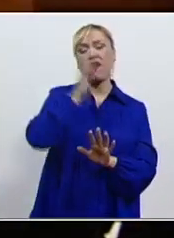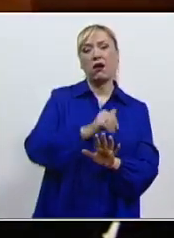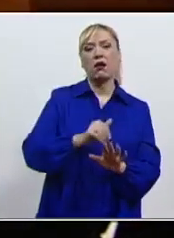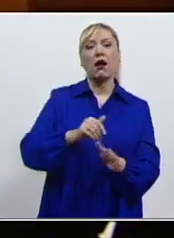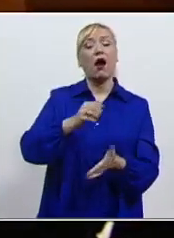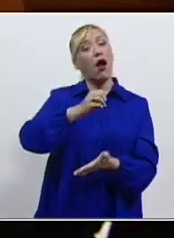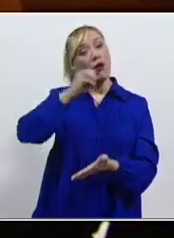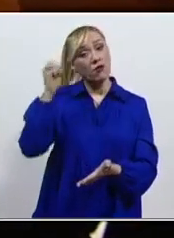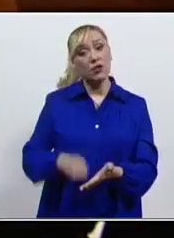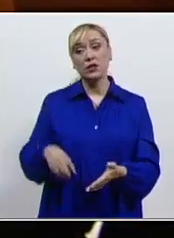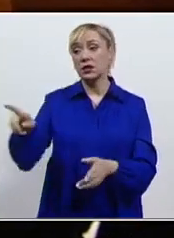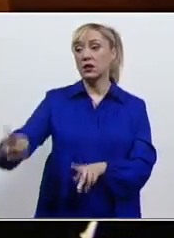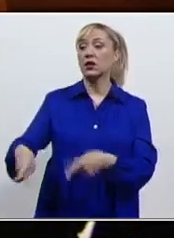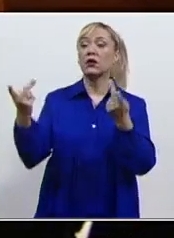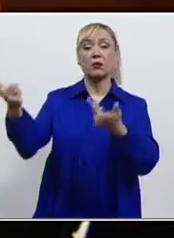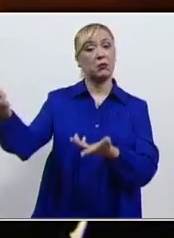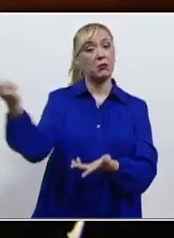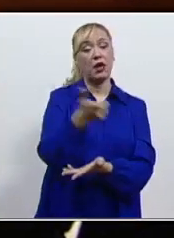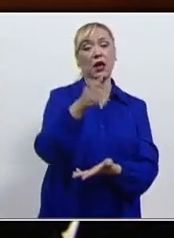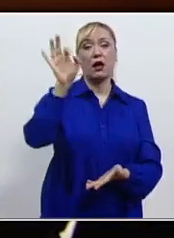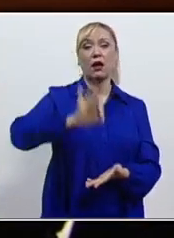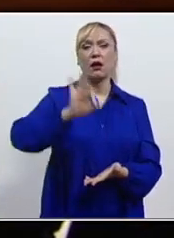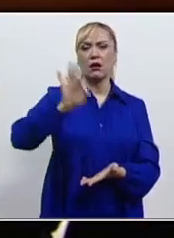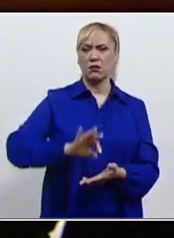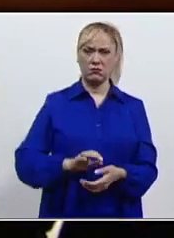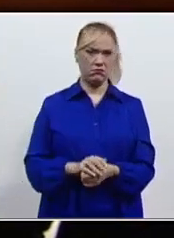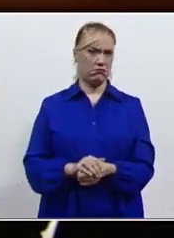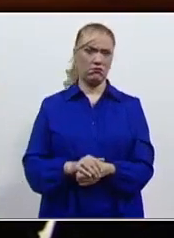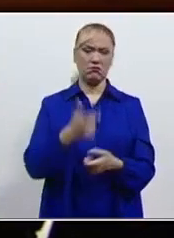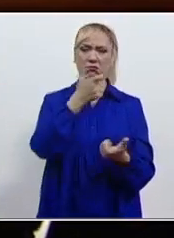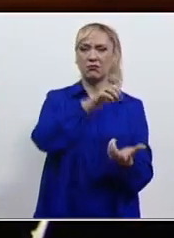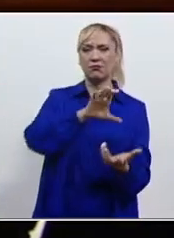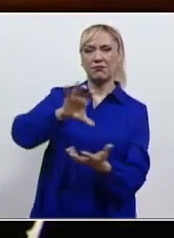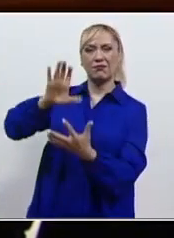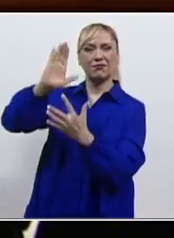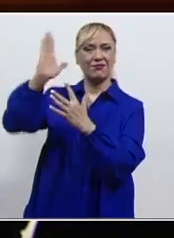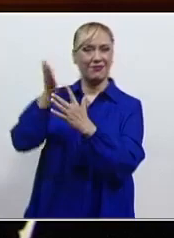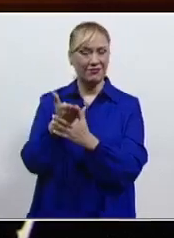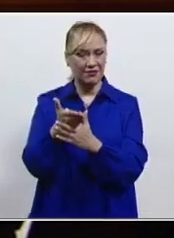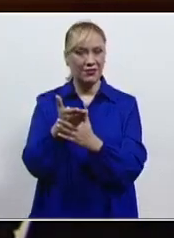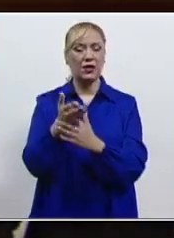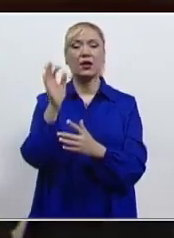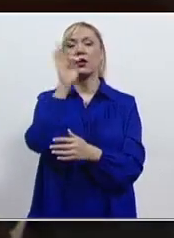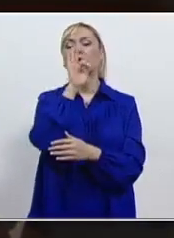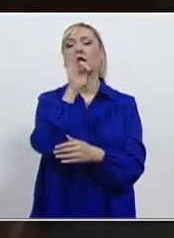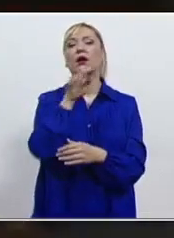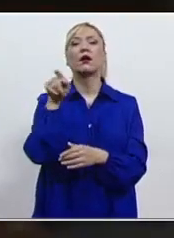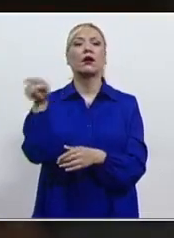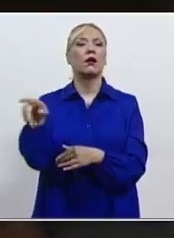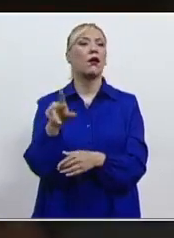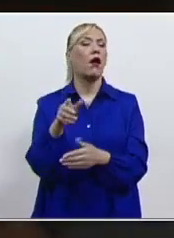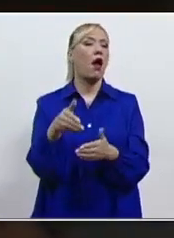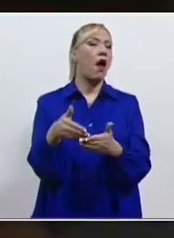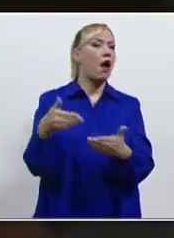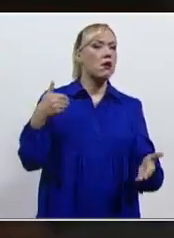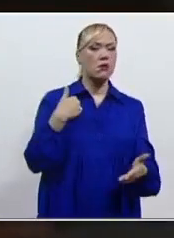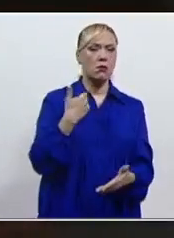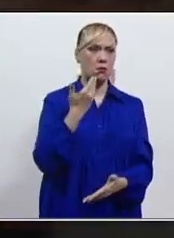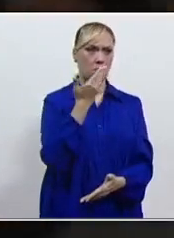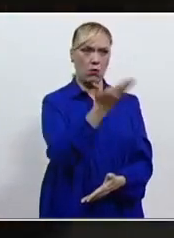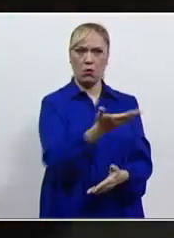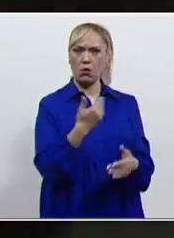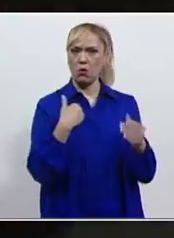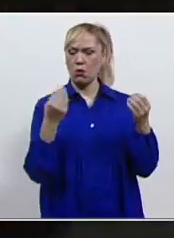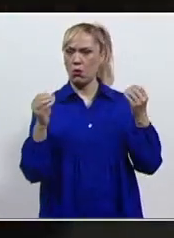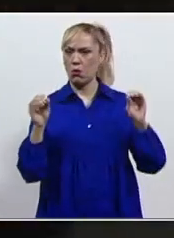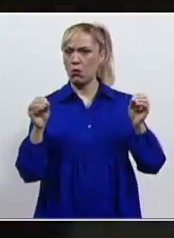de intereses al tipo legal sobre la cantidad que recibió como parte del precio, si la parte compradora no solicitó dicha prestación en el